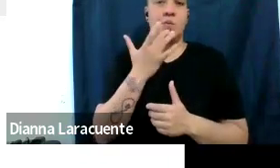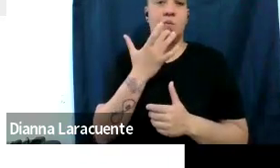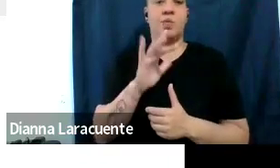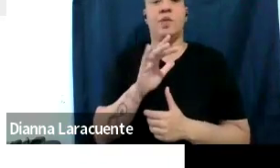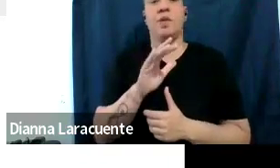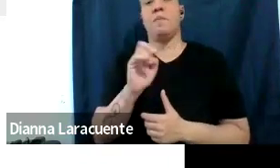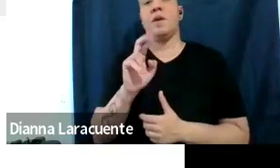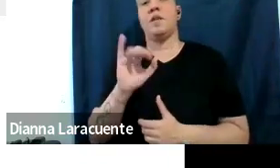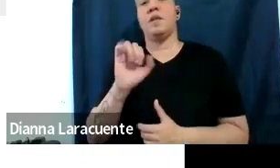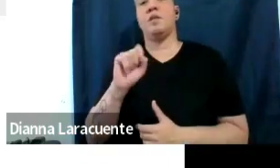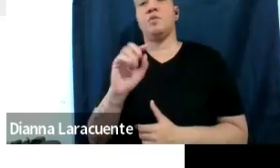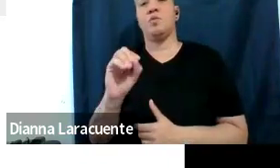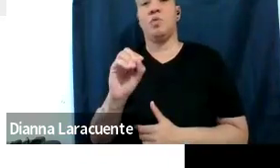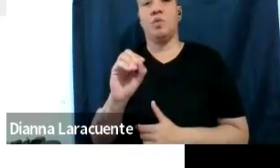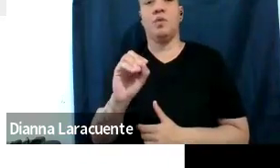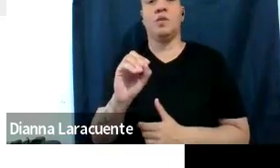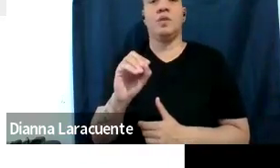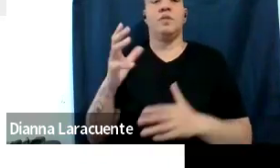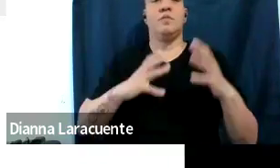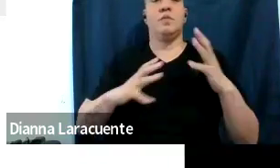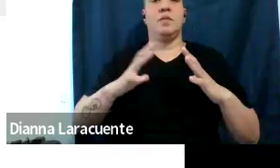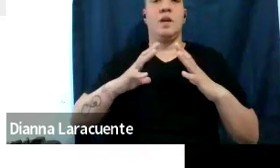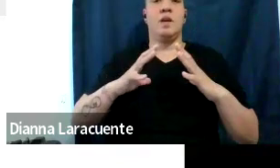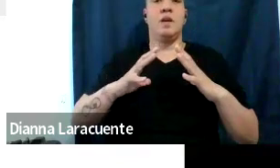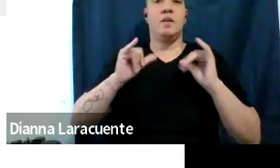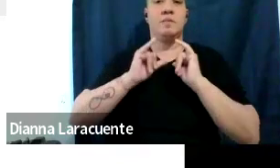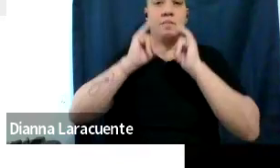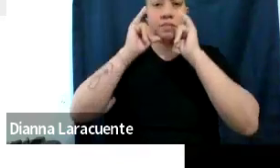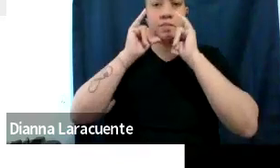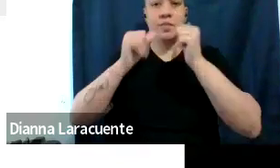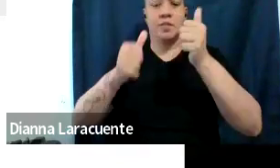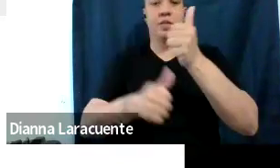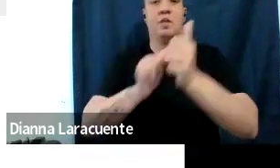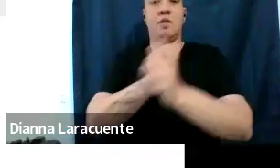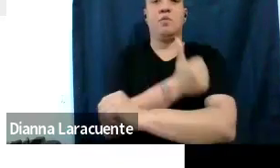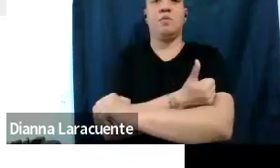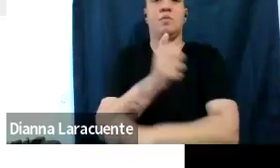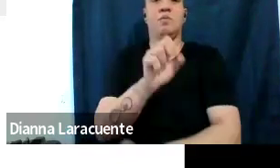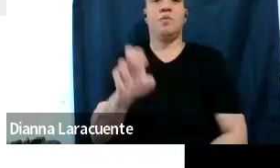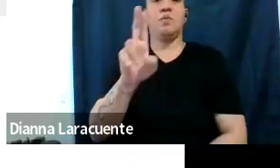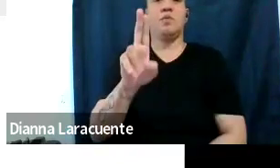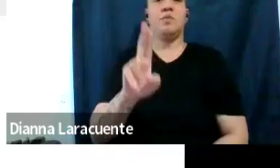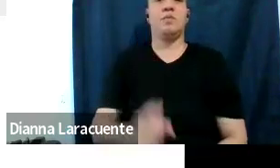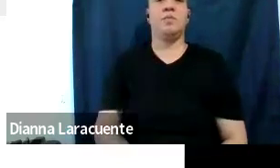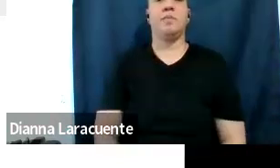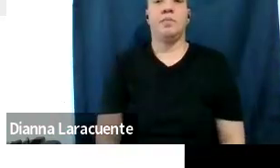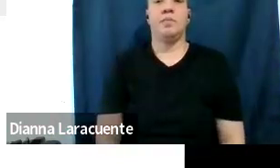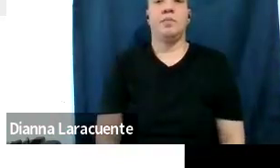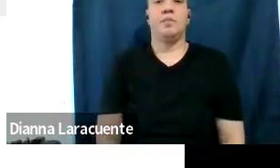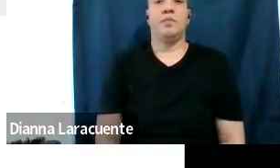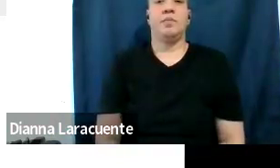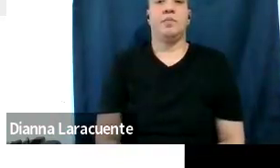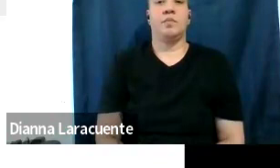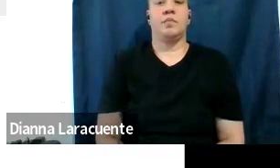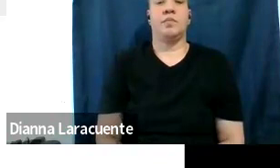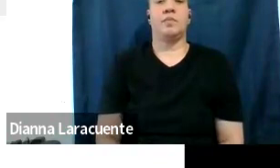Díaz, vistiendo traje de presidiario bajo la soberana autoridad de los Estados Unidos de América. Tienen